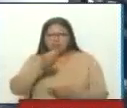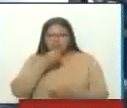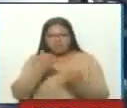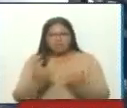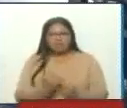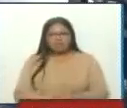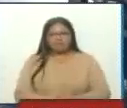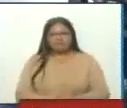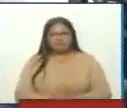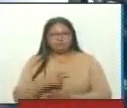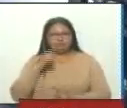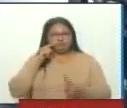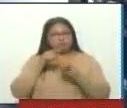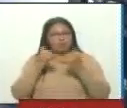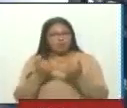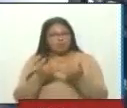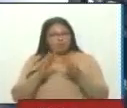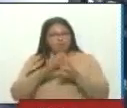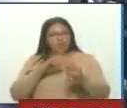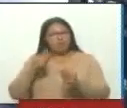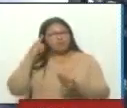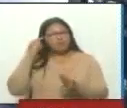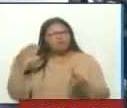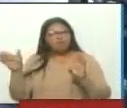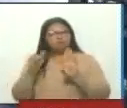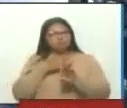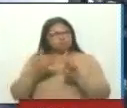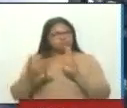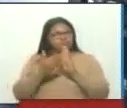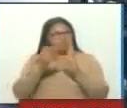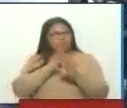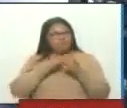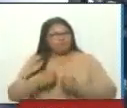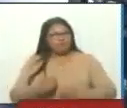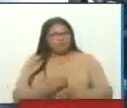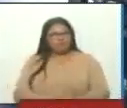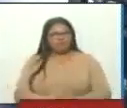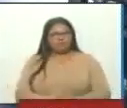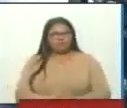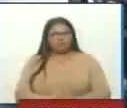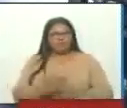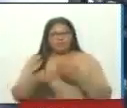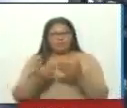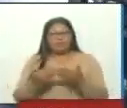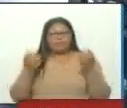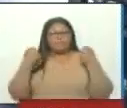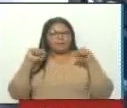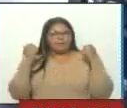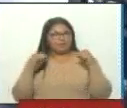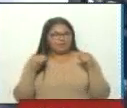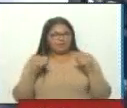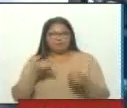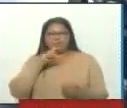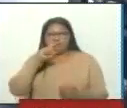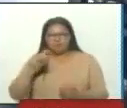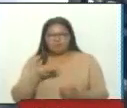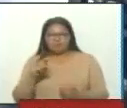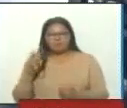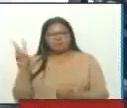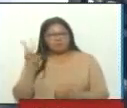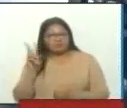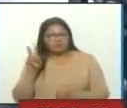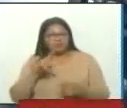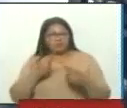una supremacía durante los días del golpe y previo, por supuesto, al golpe, pero que prepararon ese odio en Venezuela. Pero ahora